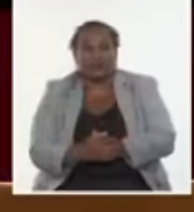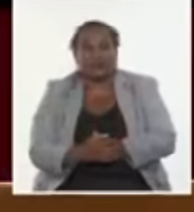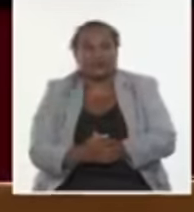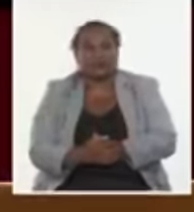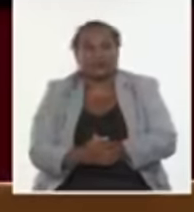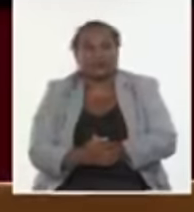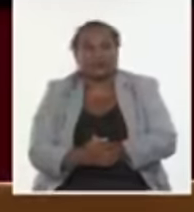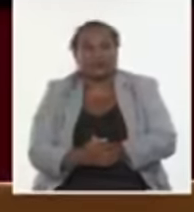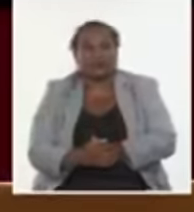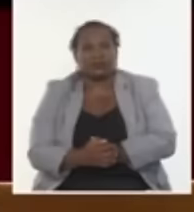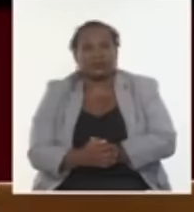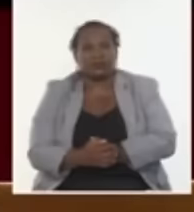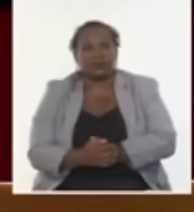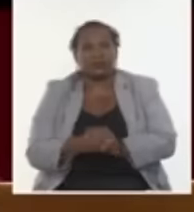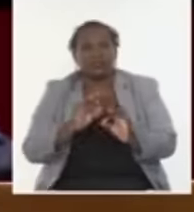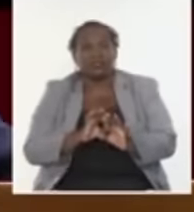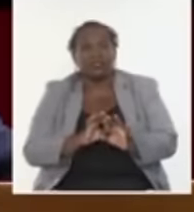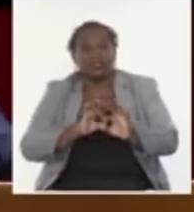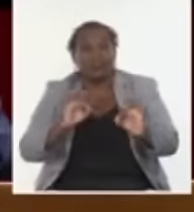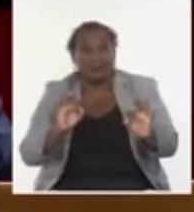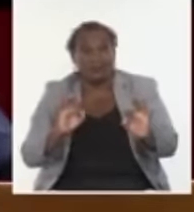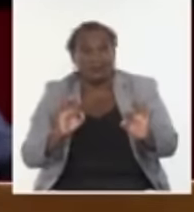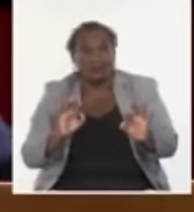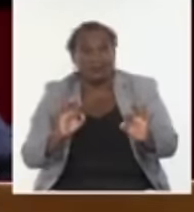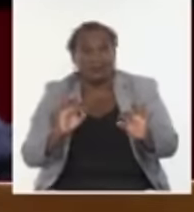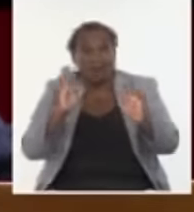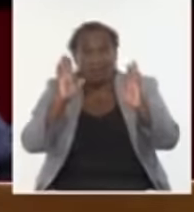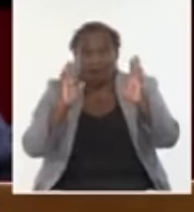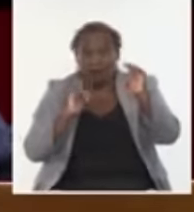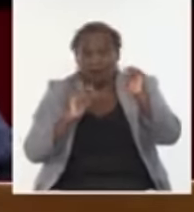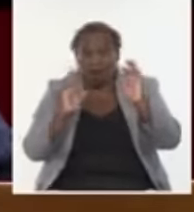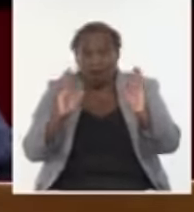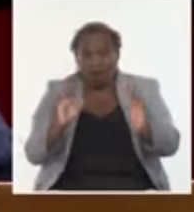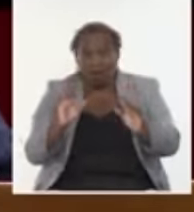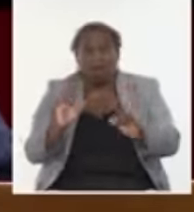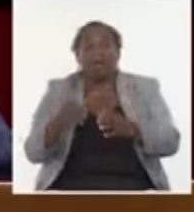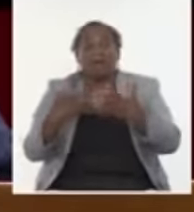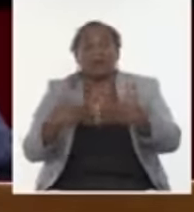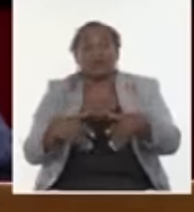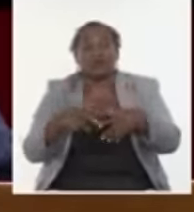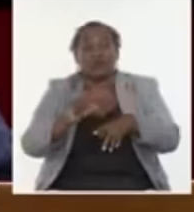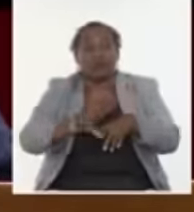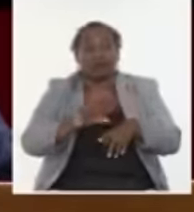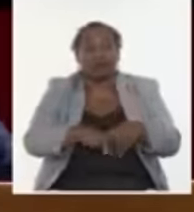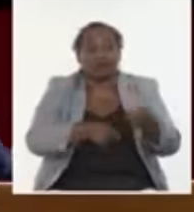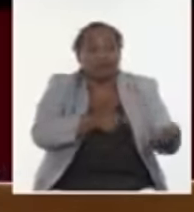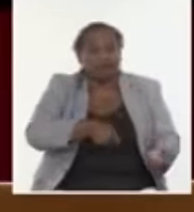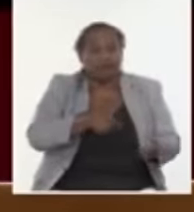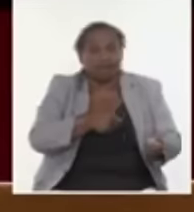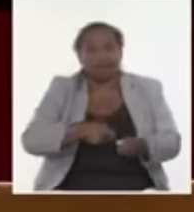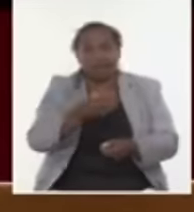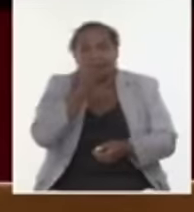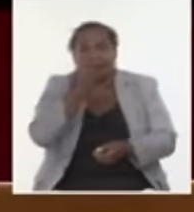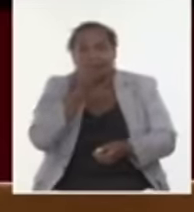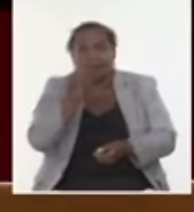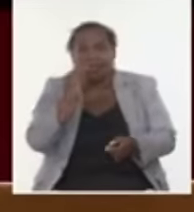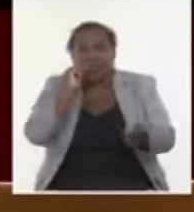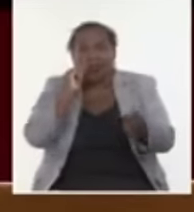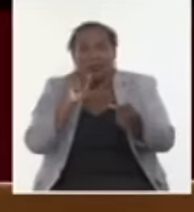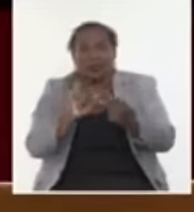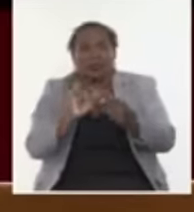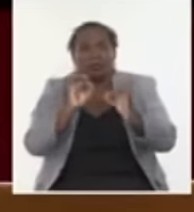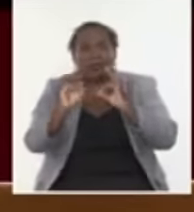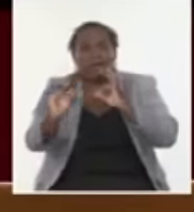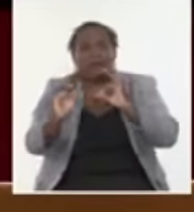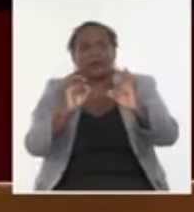Y en especial, como expresamos, con un enfoque a la producción agropecuaria y de alimentos. En el objetivo de proteger la